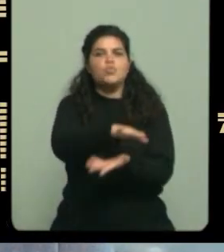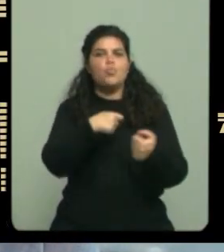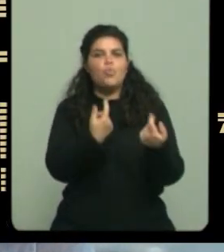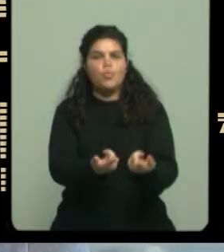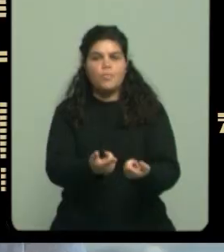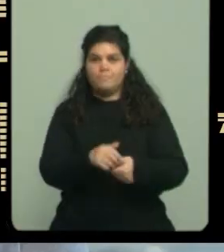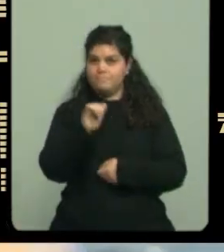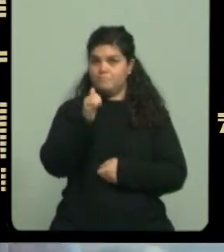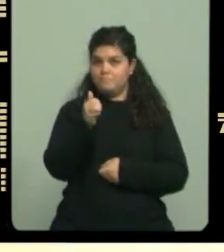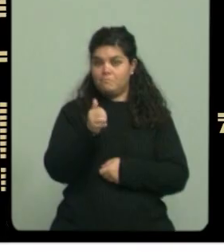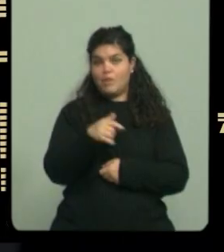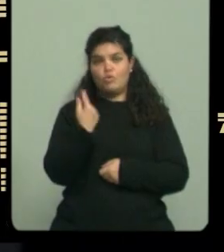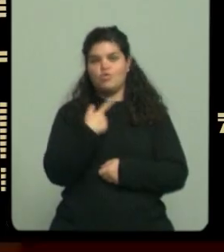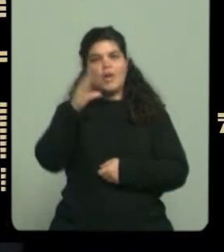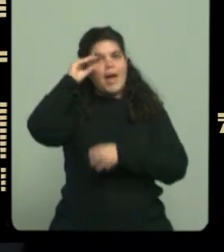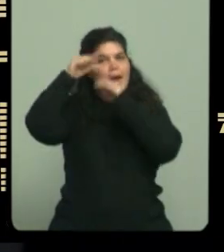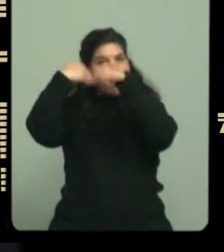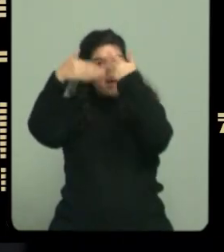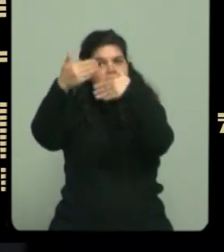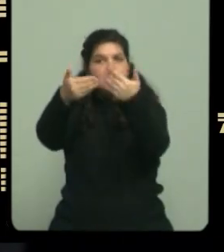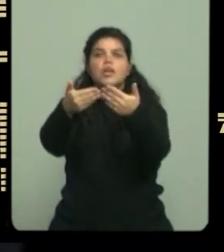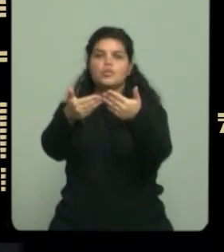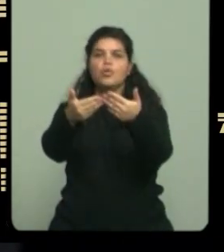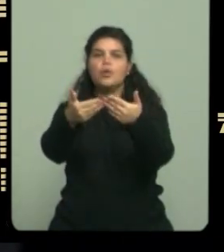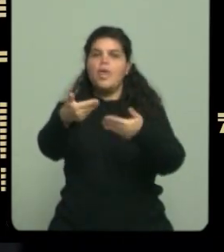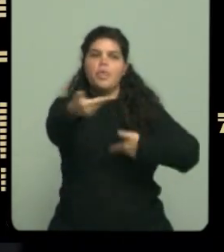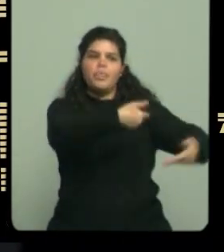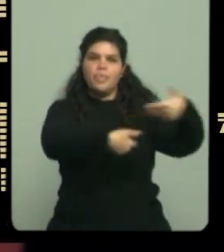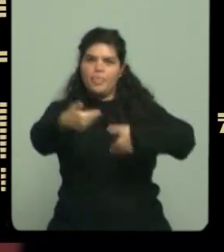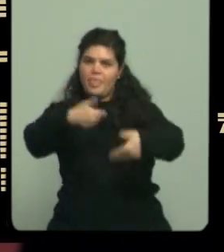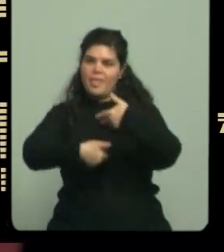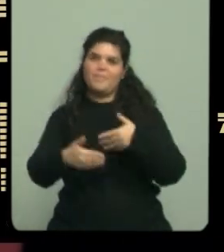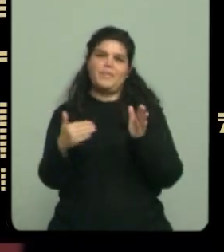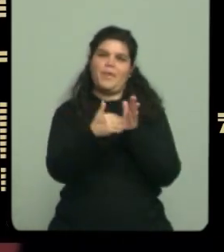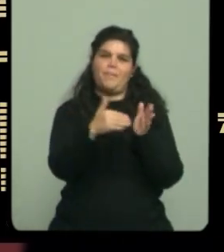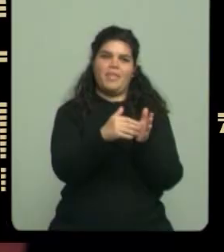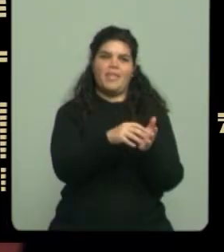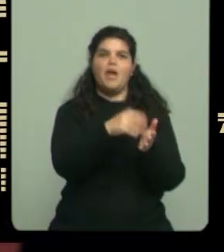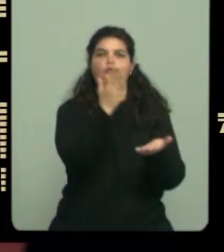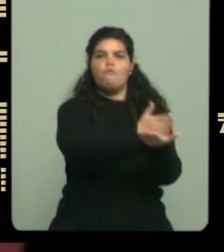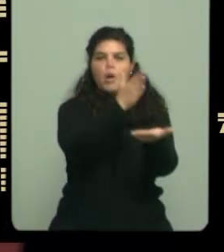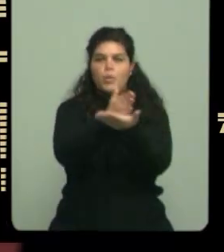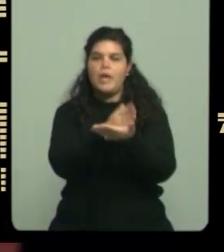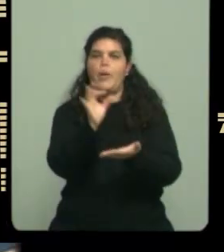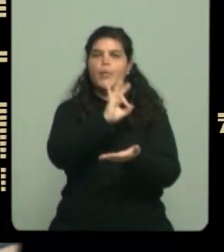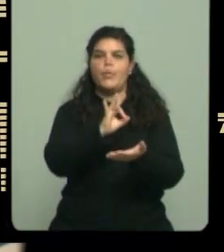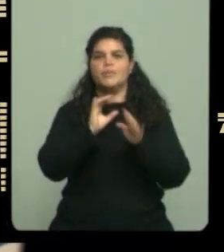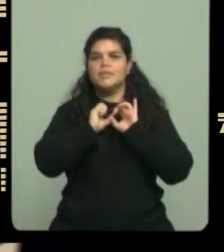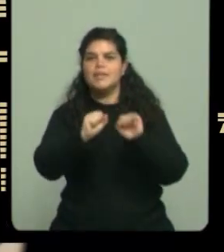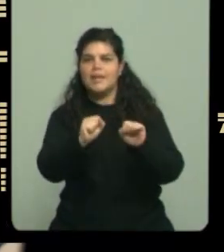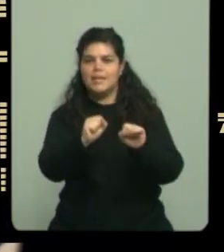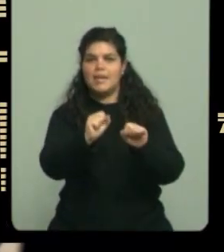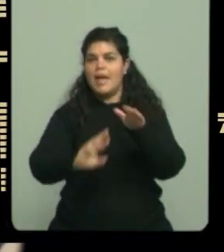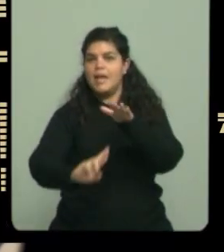trabajamos capacitaciones a demanda, por ejemplo, si alguna unidad académica o alguna secretaría del rectorado